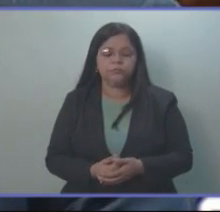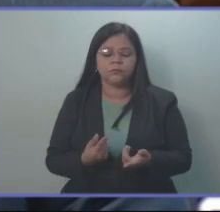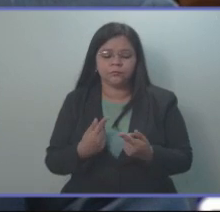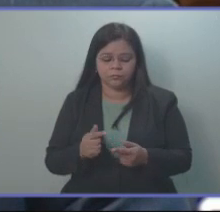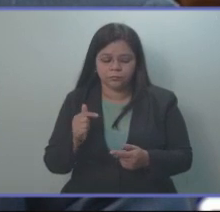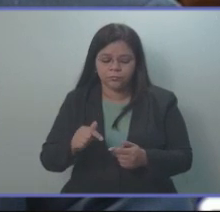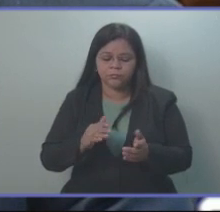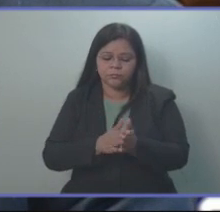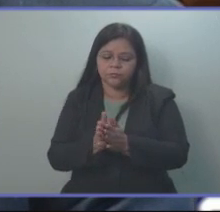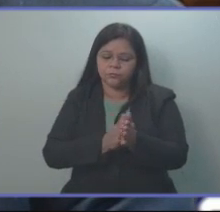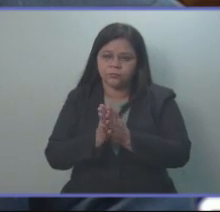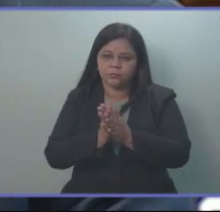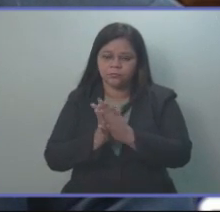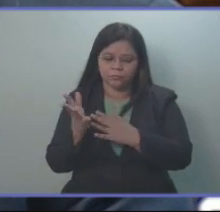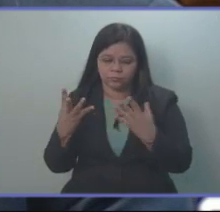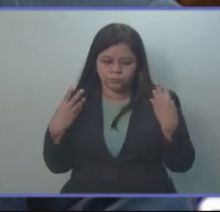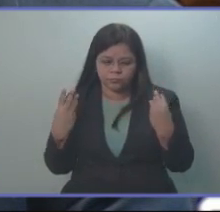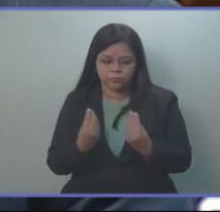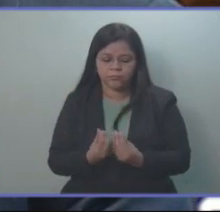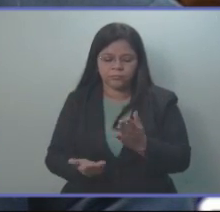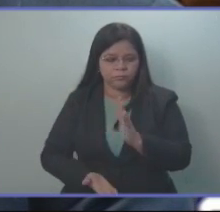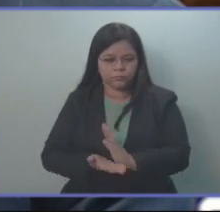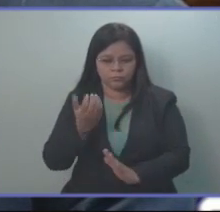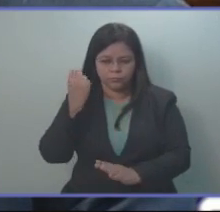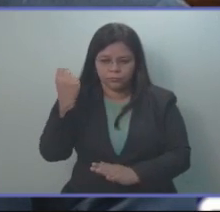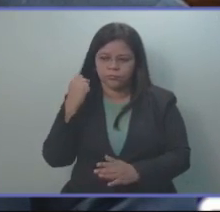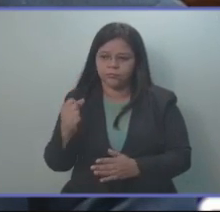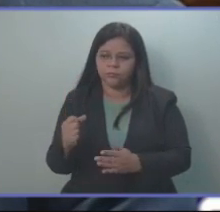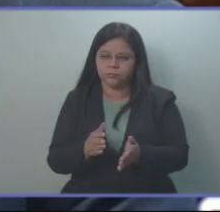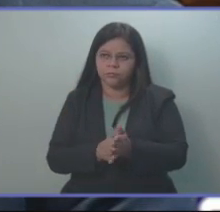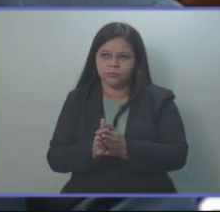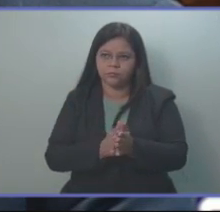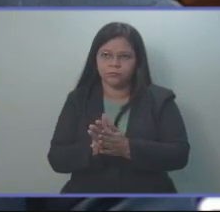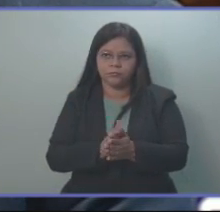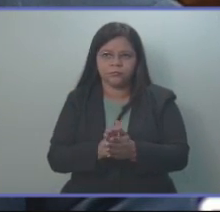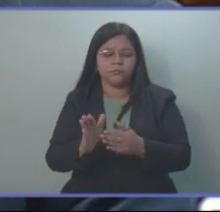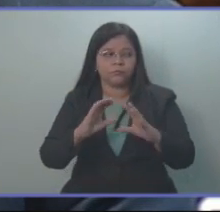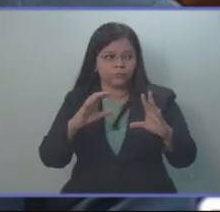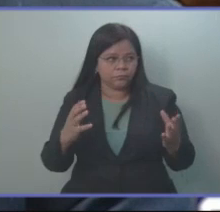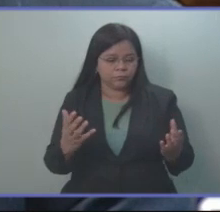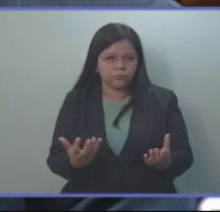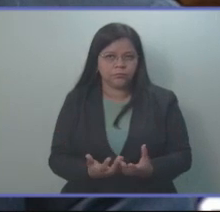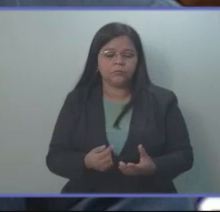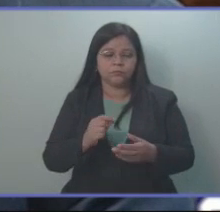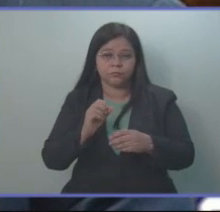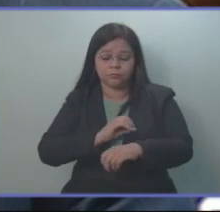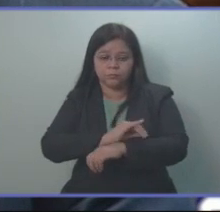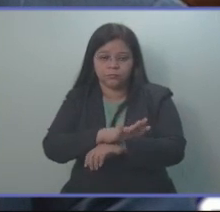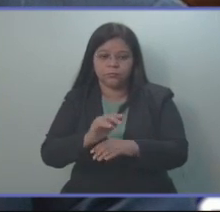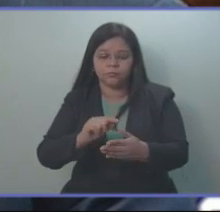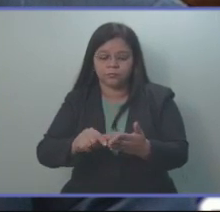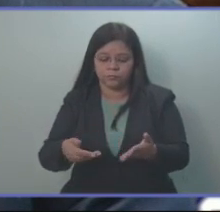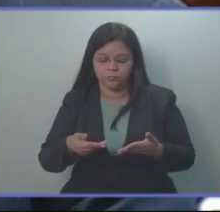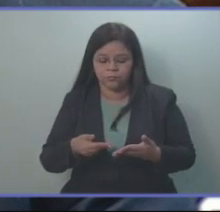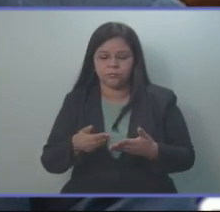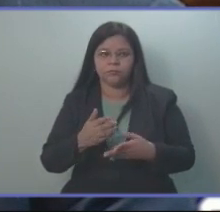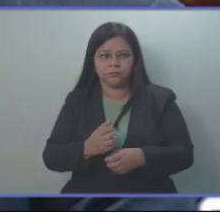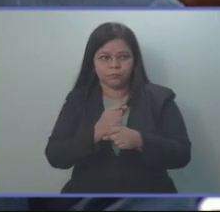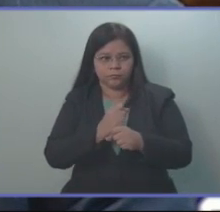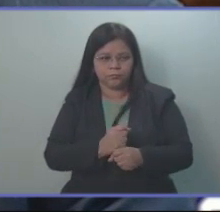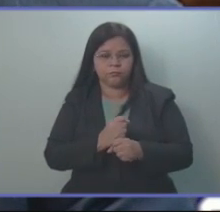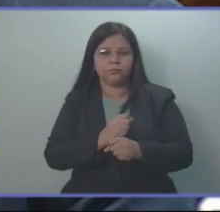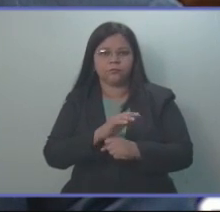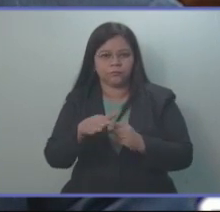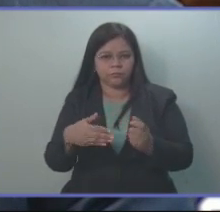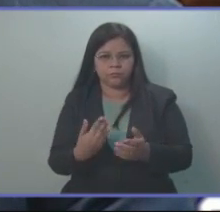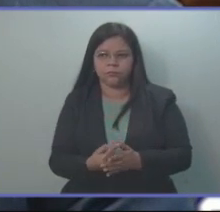el interés social privan sobre los intereses particulares, que dicho accionar incidiría sobre los derechos y garantías fundamentales